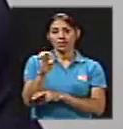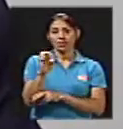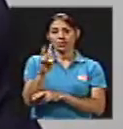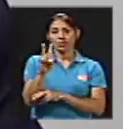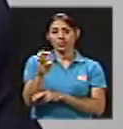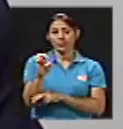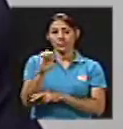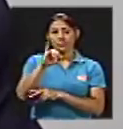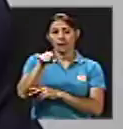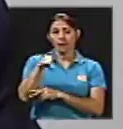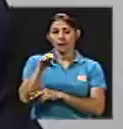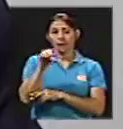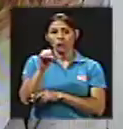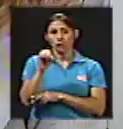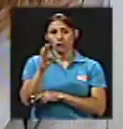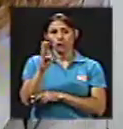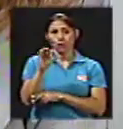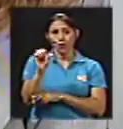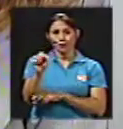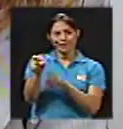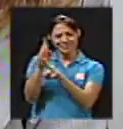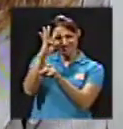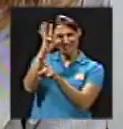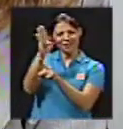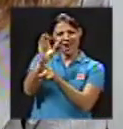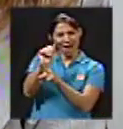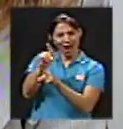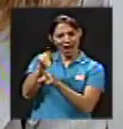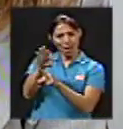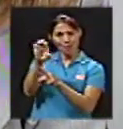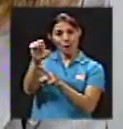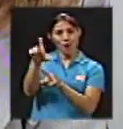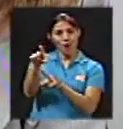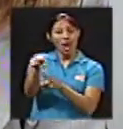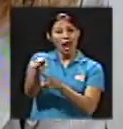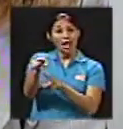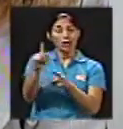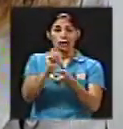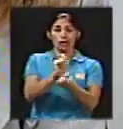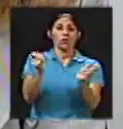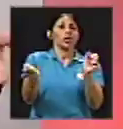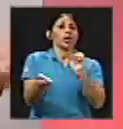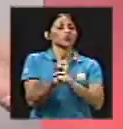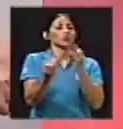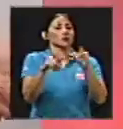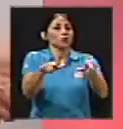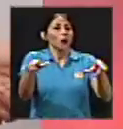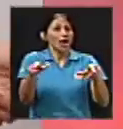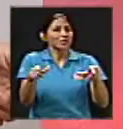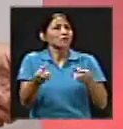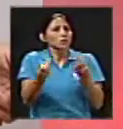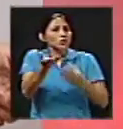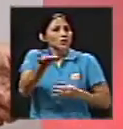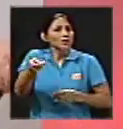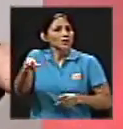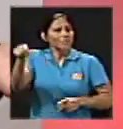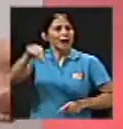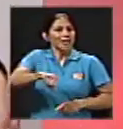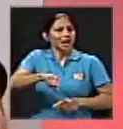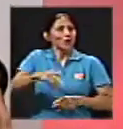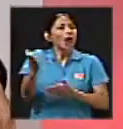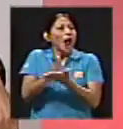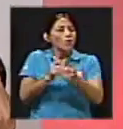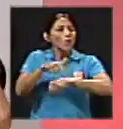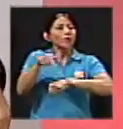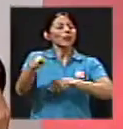que fue muy revolucionario en muchos lugares, y muchas de las revoluciones de él fracasaron, tanto que en algún momento se fue de la empresa, y etcétera.